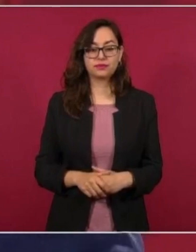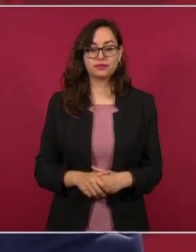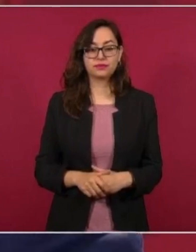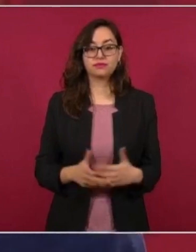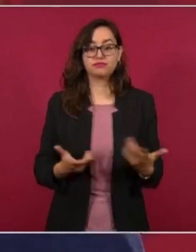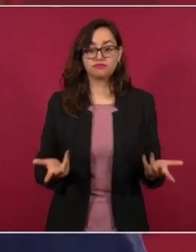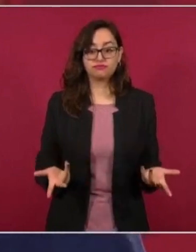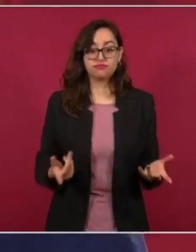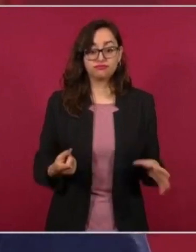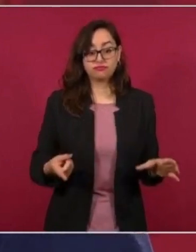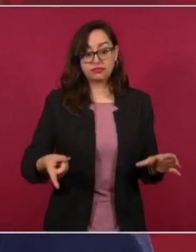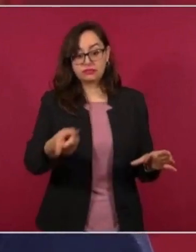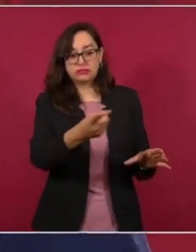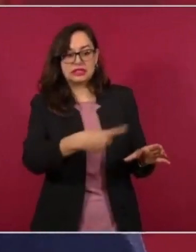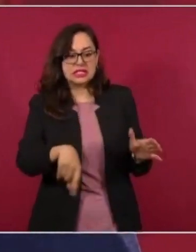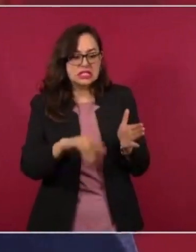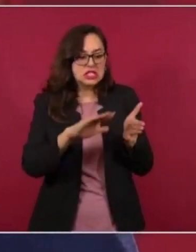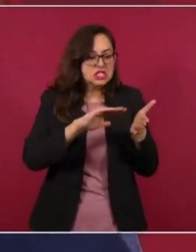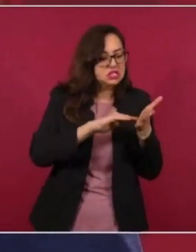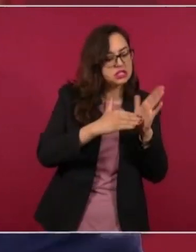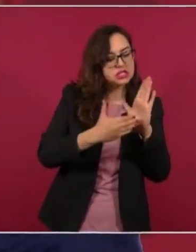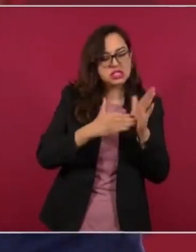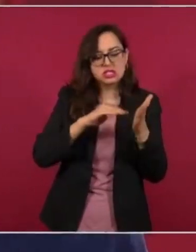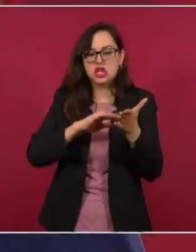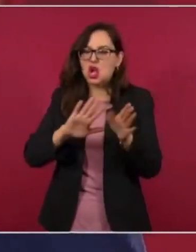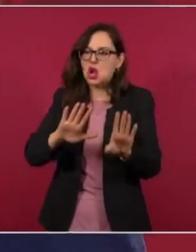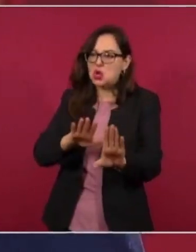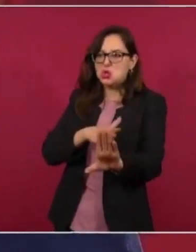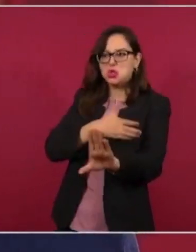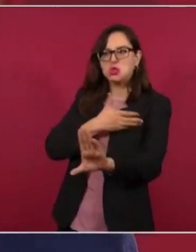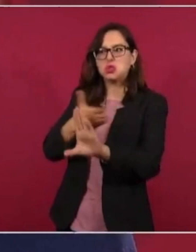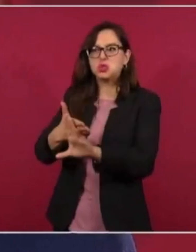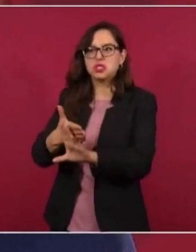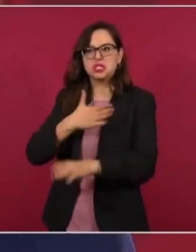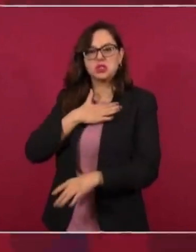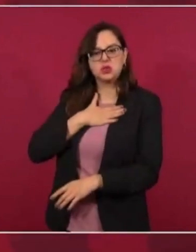al que actúe de manera injusta.